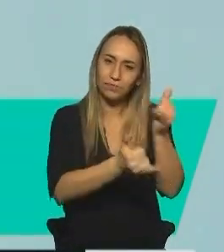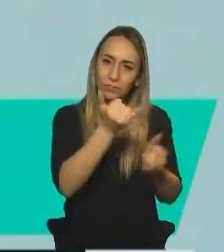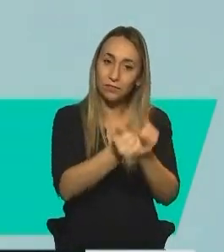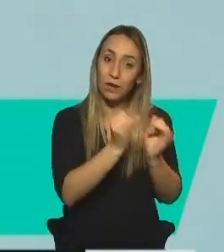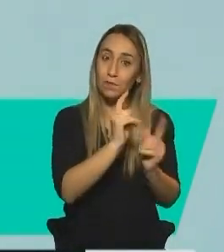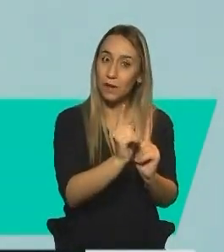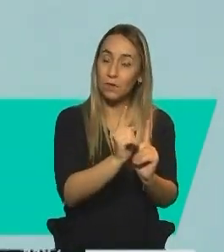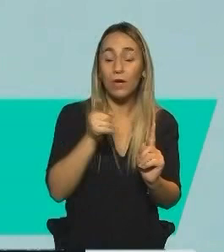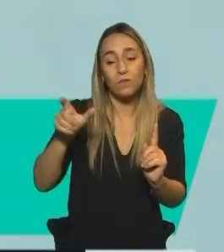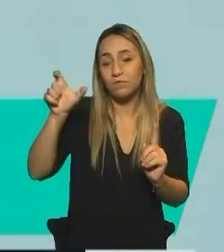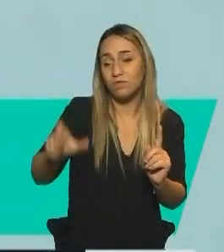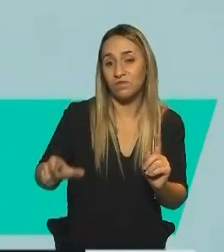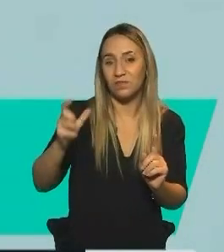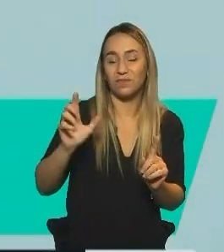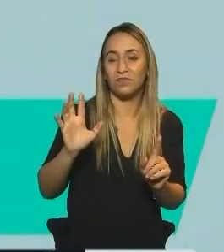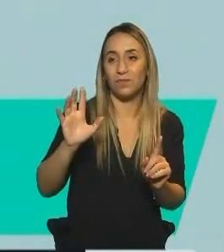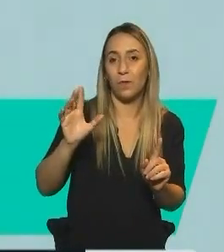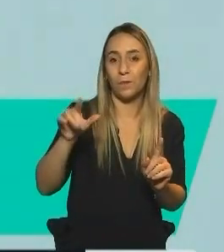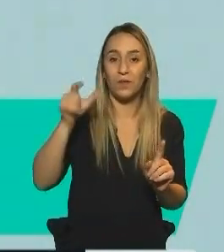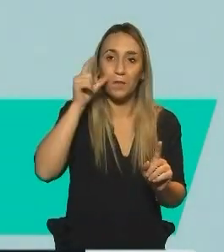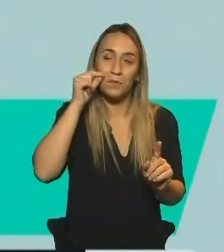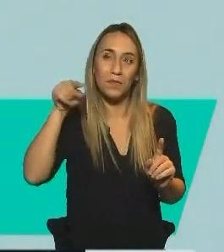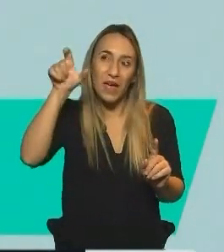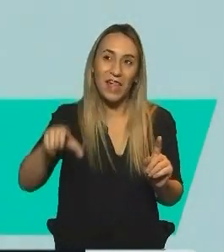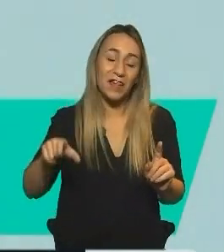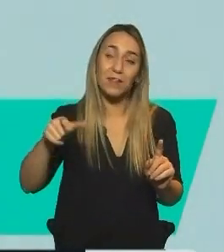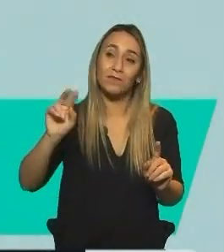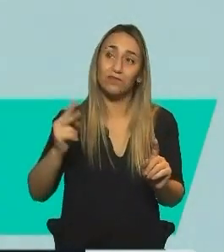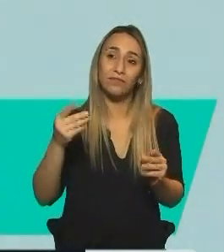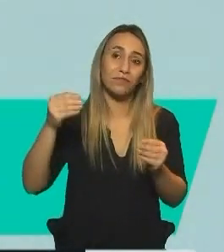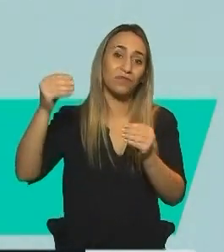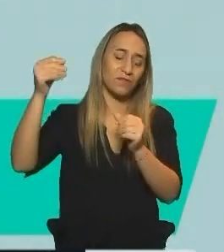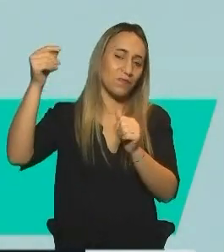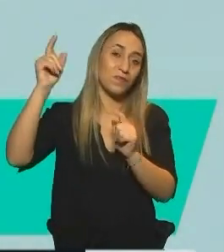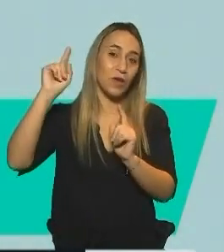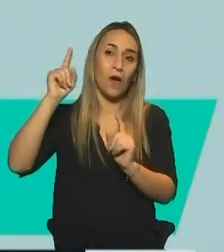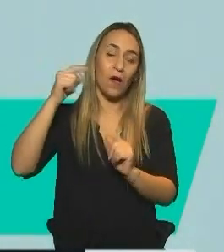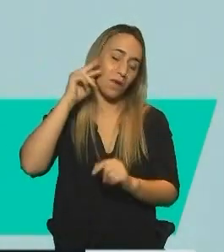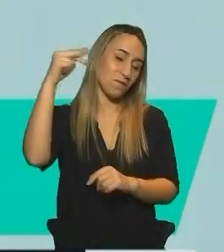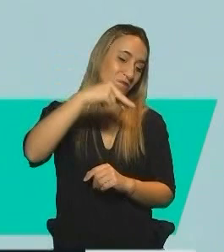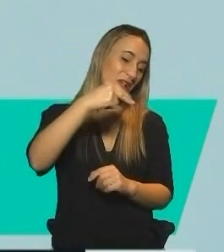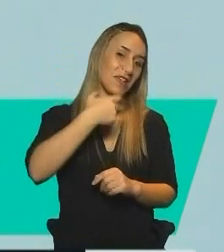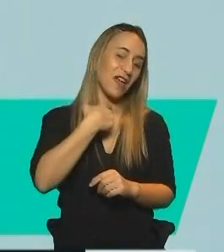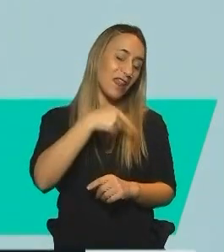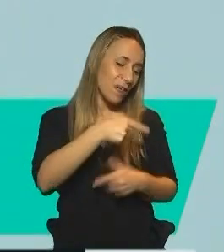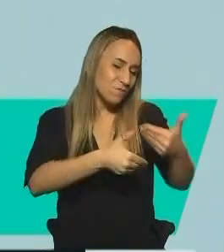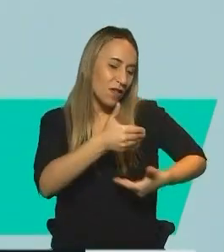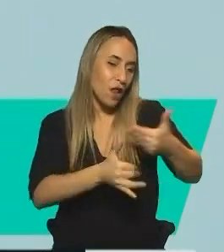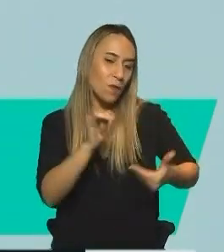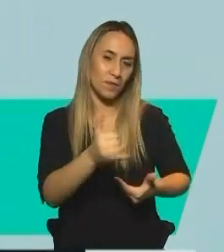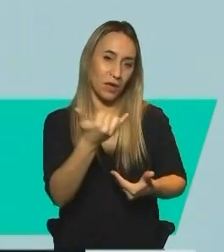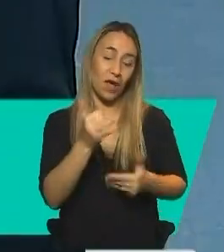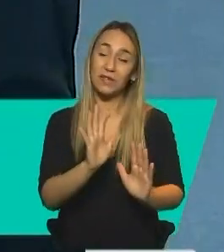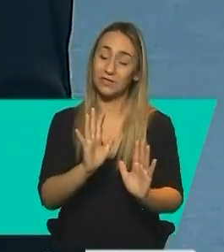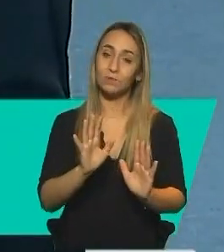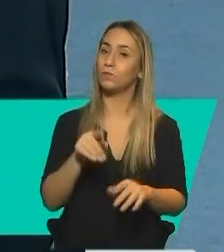que bueno, que él desde donde está quiere lo mejor para nosotros y así es, para seguir adelante.